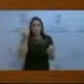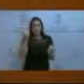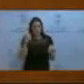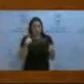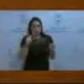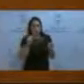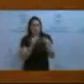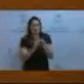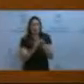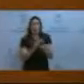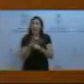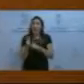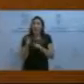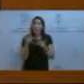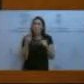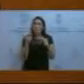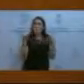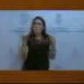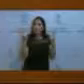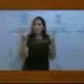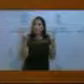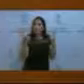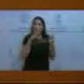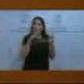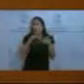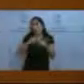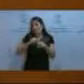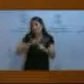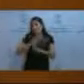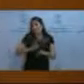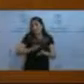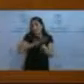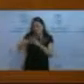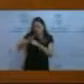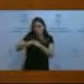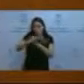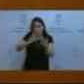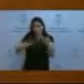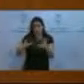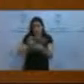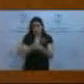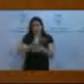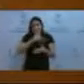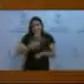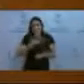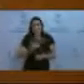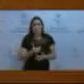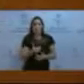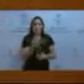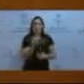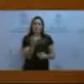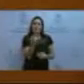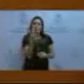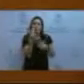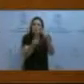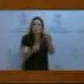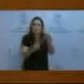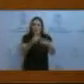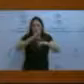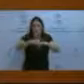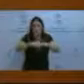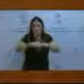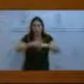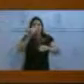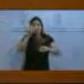En el ámbito de lo público, porque son políticas que afectan a toda la población en el presente y en el futuro, utilizar las matemáticas. Y ha hablado de las aplicaciones